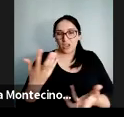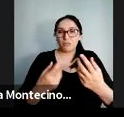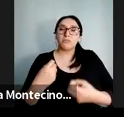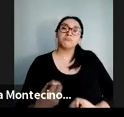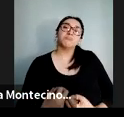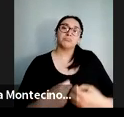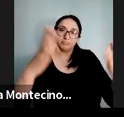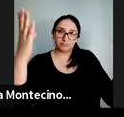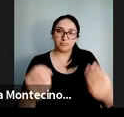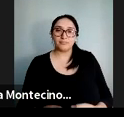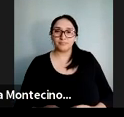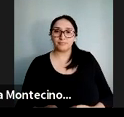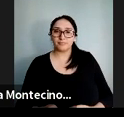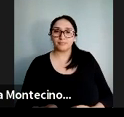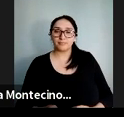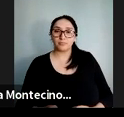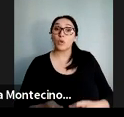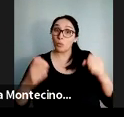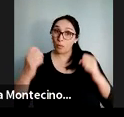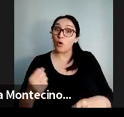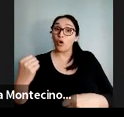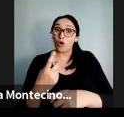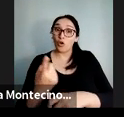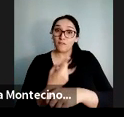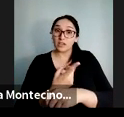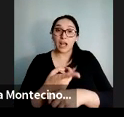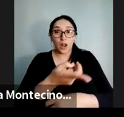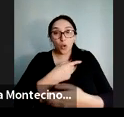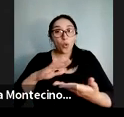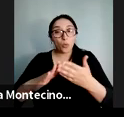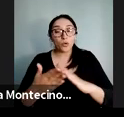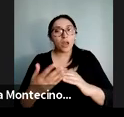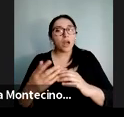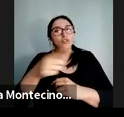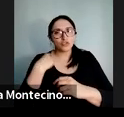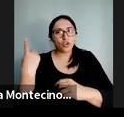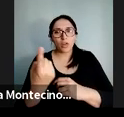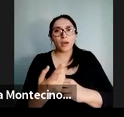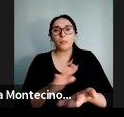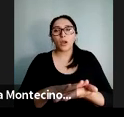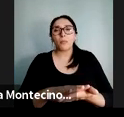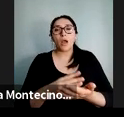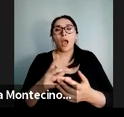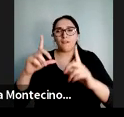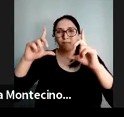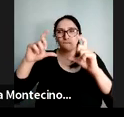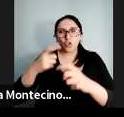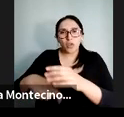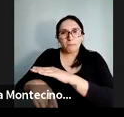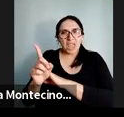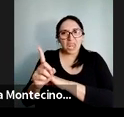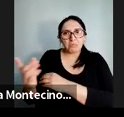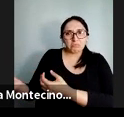porque ahí nos damos cuenta que todas lo hemos vivido, que muchas, por ejemplo, han recibido fotografías de penes sin